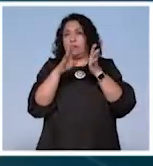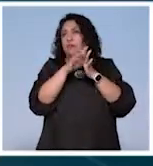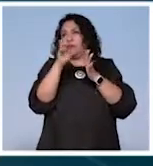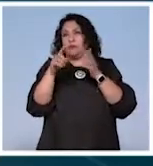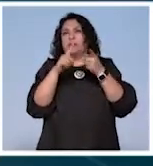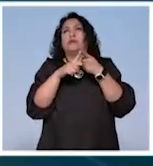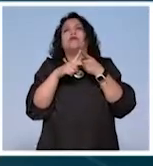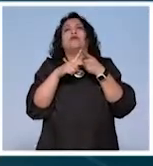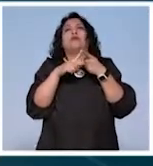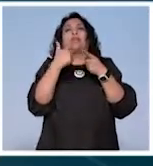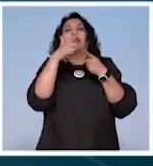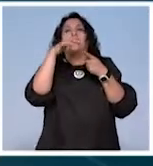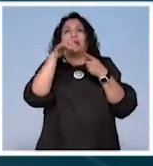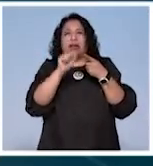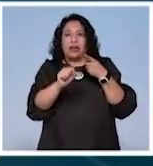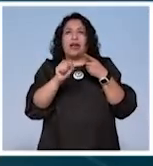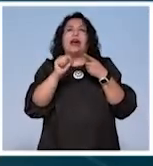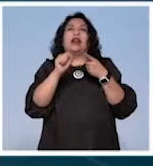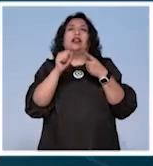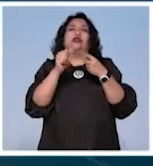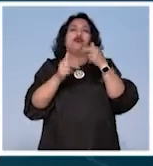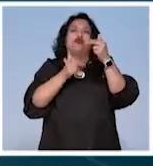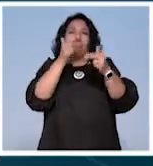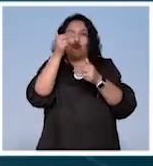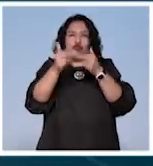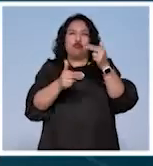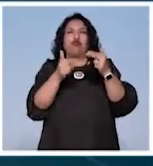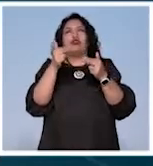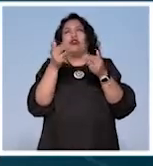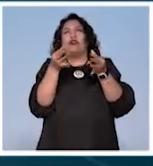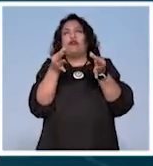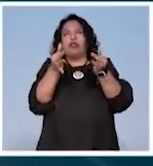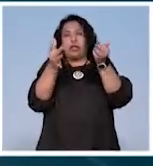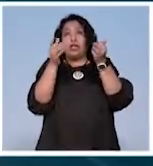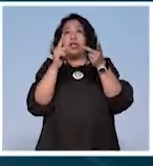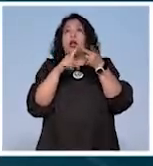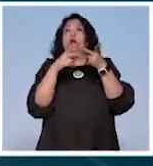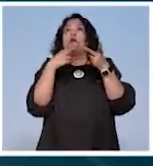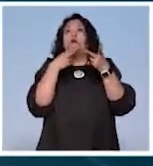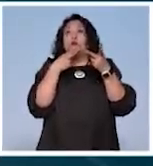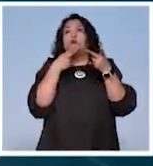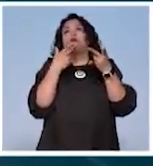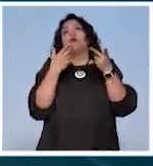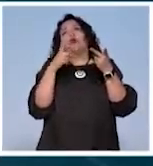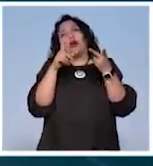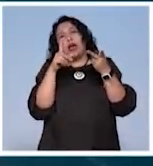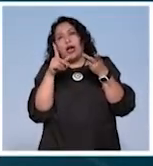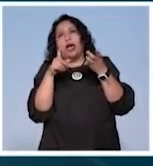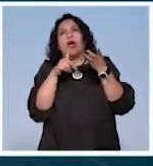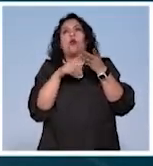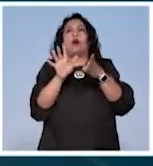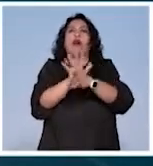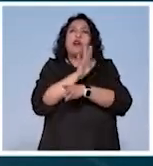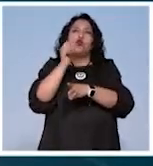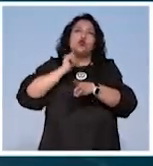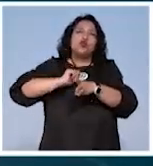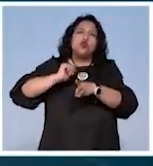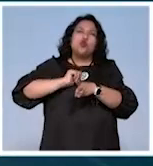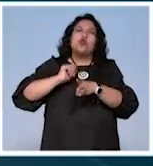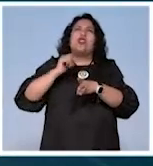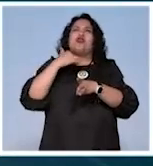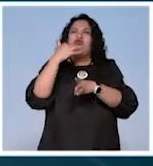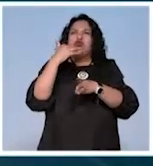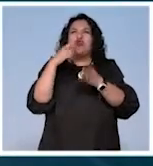ellos emisiones de gases de efecto invernadero y de partículas finas, uso de recursos hídricos, combustibles fósiles,